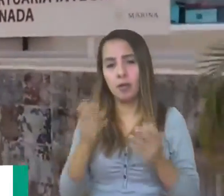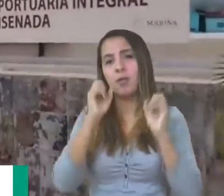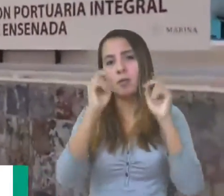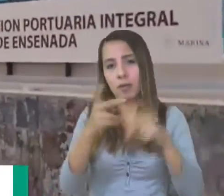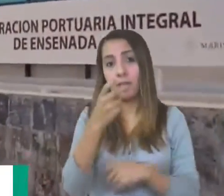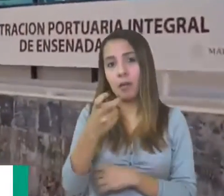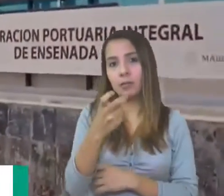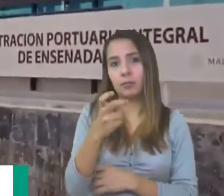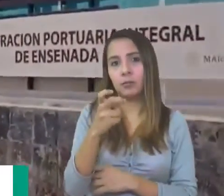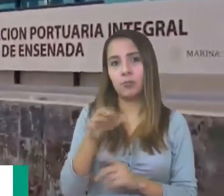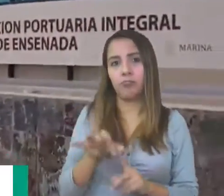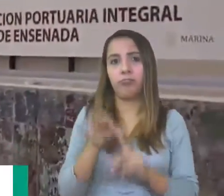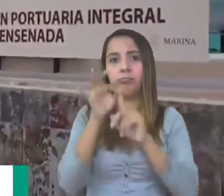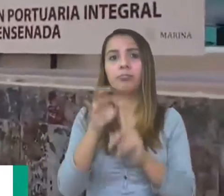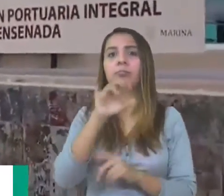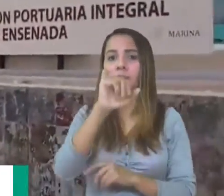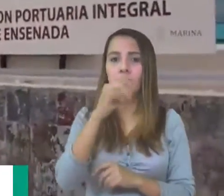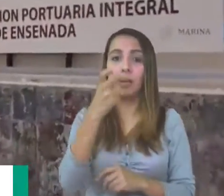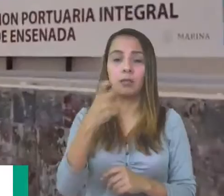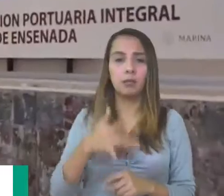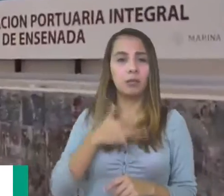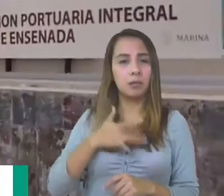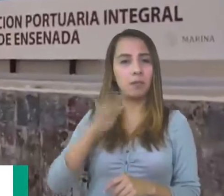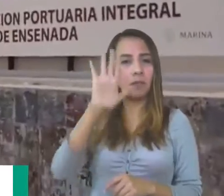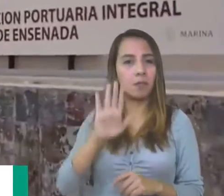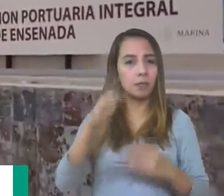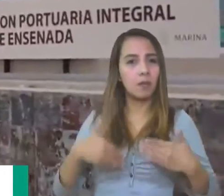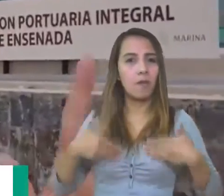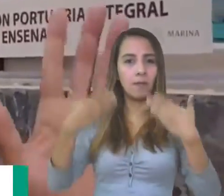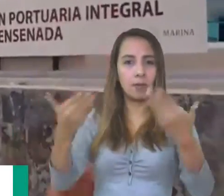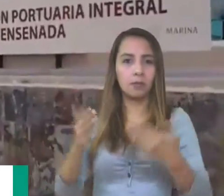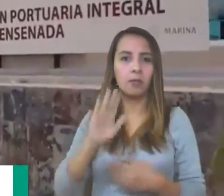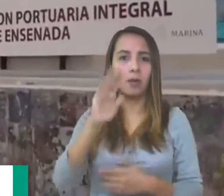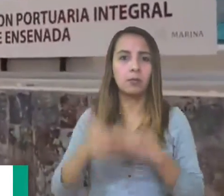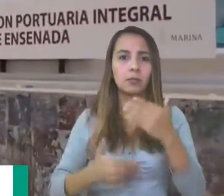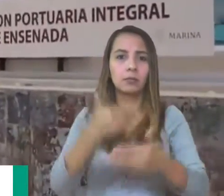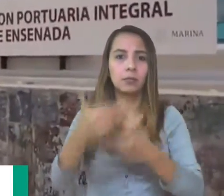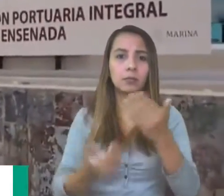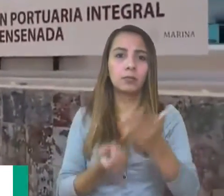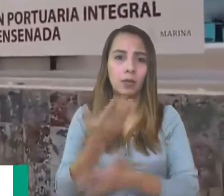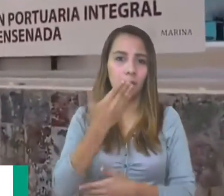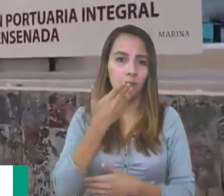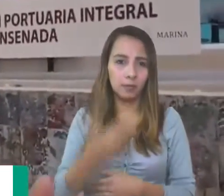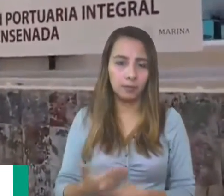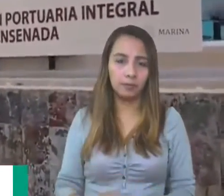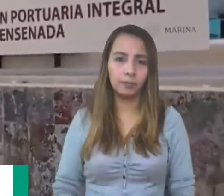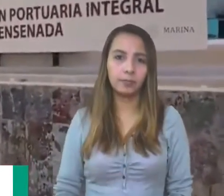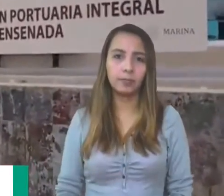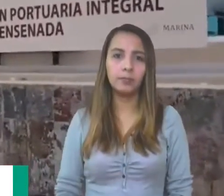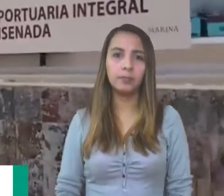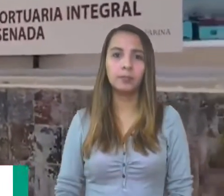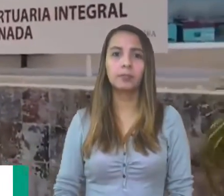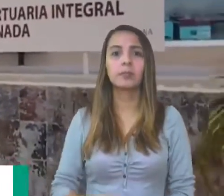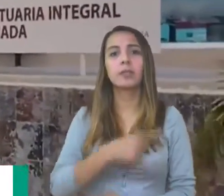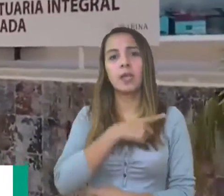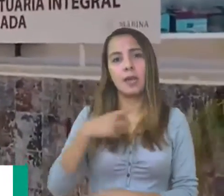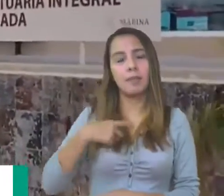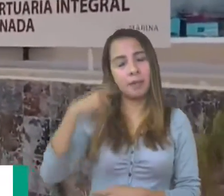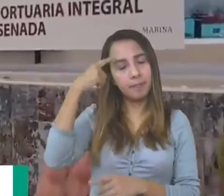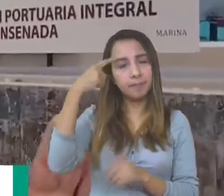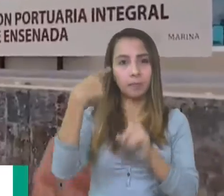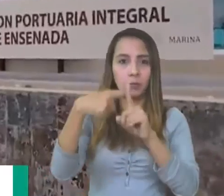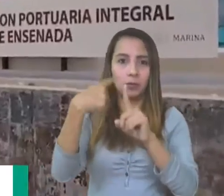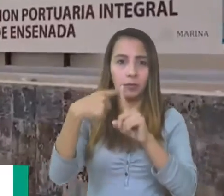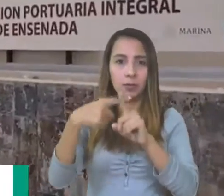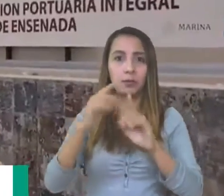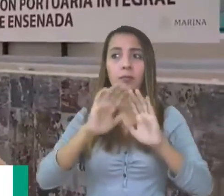Entonces eso nos da confianza, ¿no? Correcto. Esperemos que no falle, ¿no? Correcto. ¿Ya? Porque no pone y no dispone. Tenemos que ser positivos. En